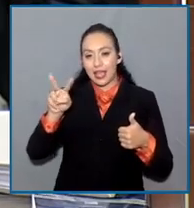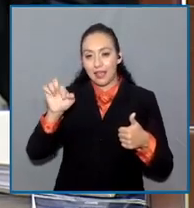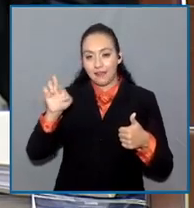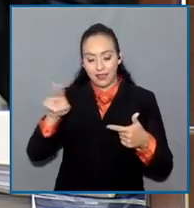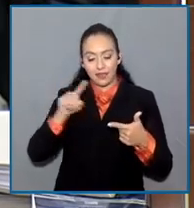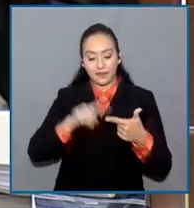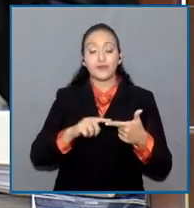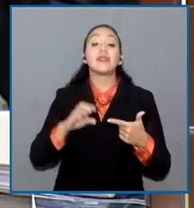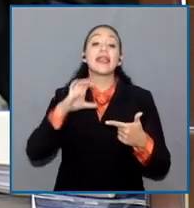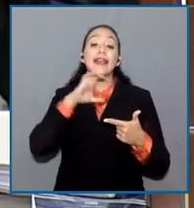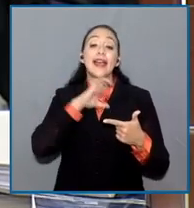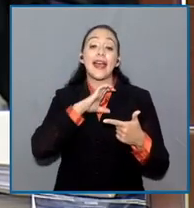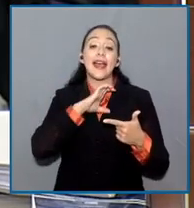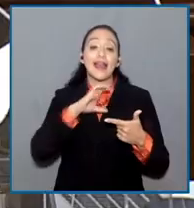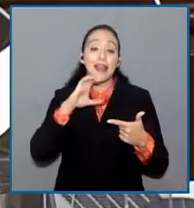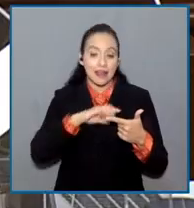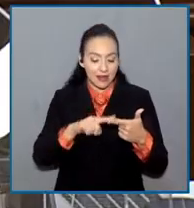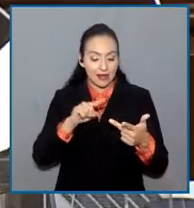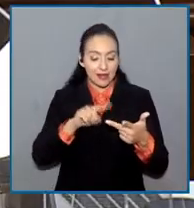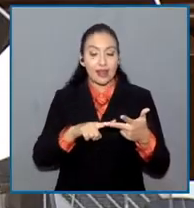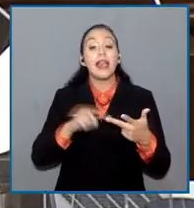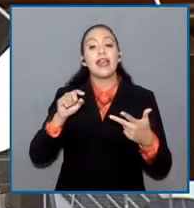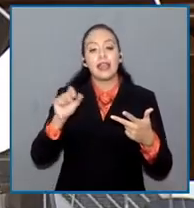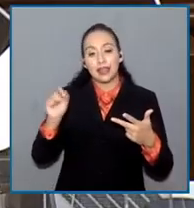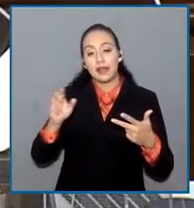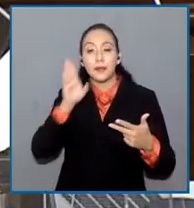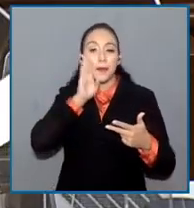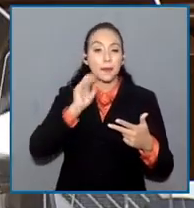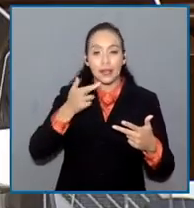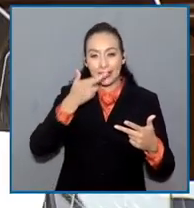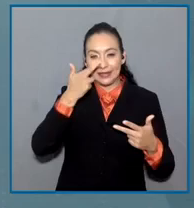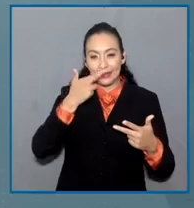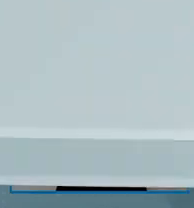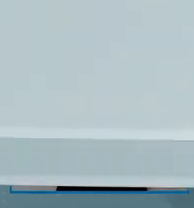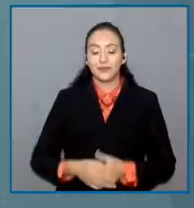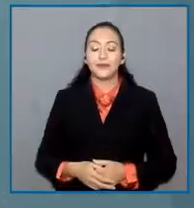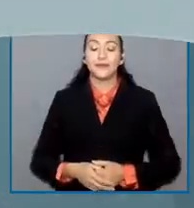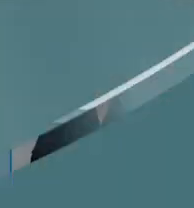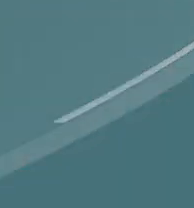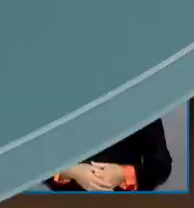Carrancá y Ana Margarita Ríos Farjat.